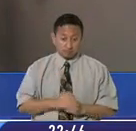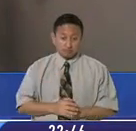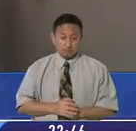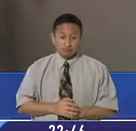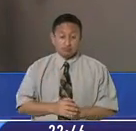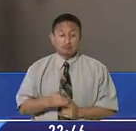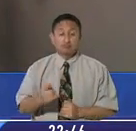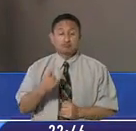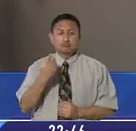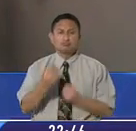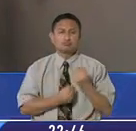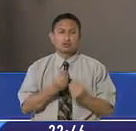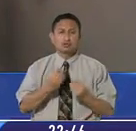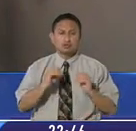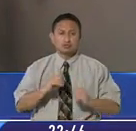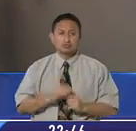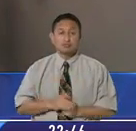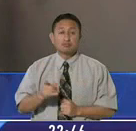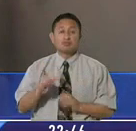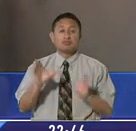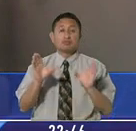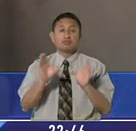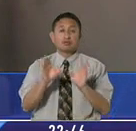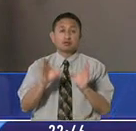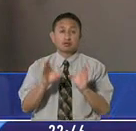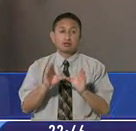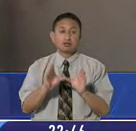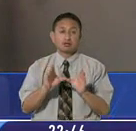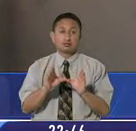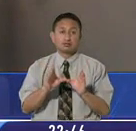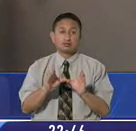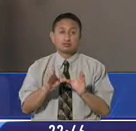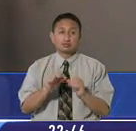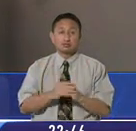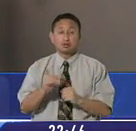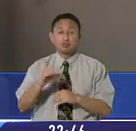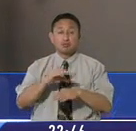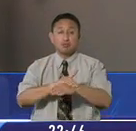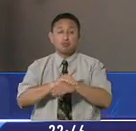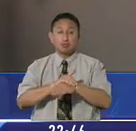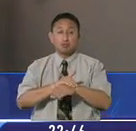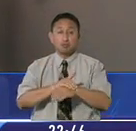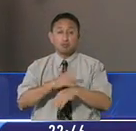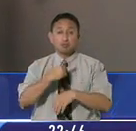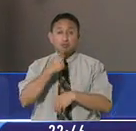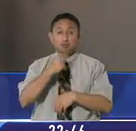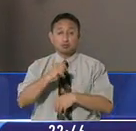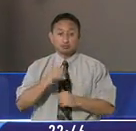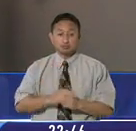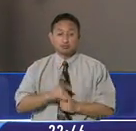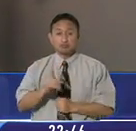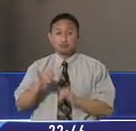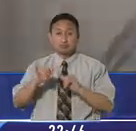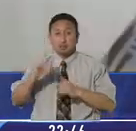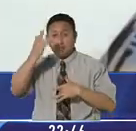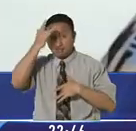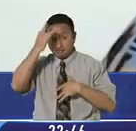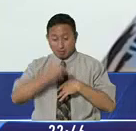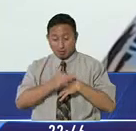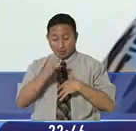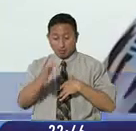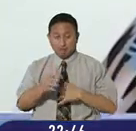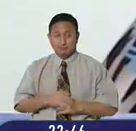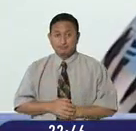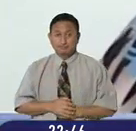lo que hizo es presentar un certificado de un médico en donde decía que él tenía COVID.